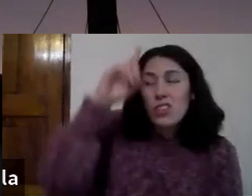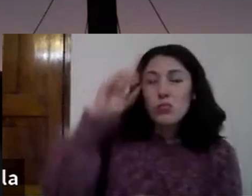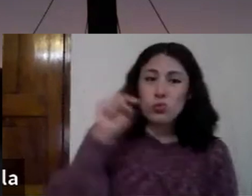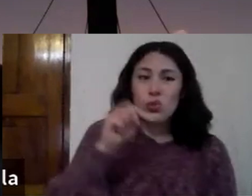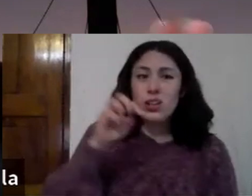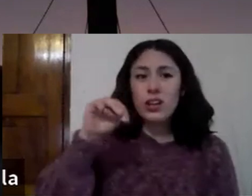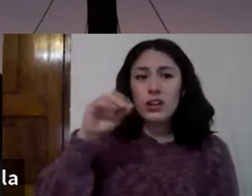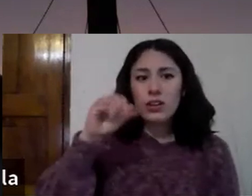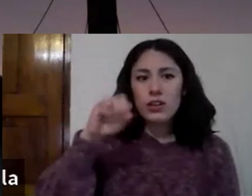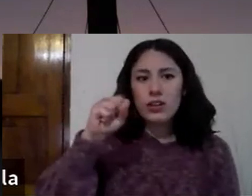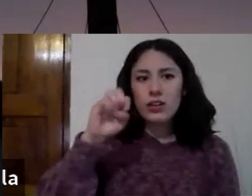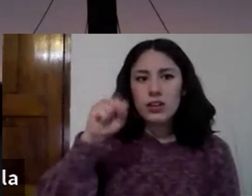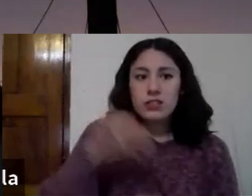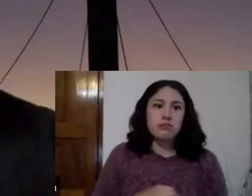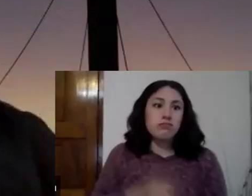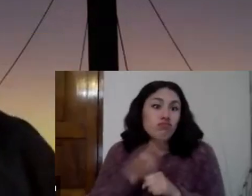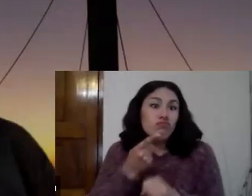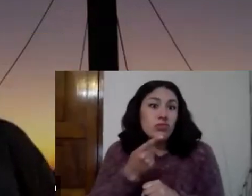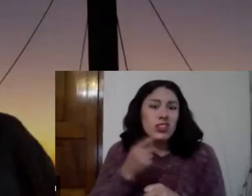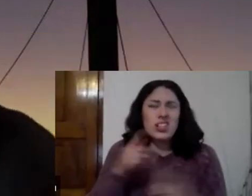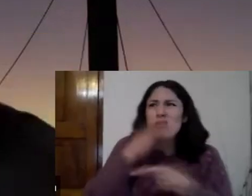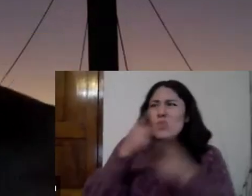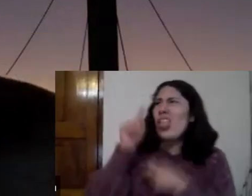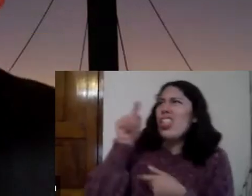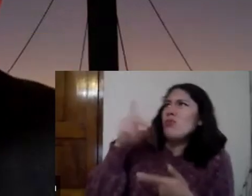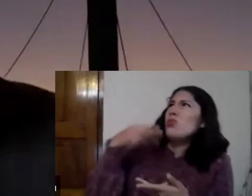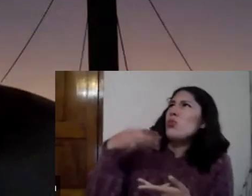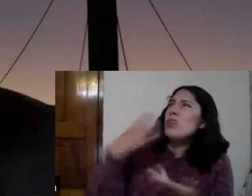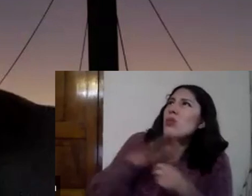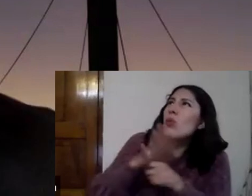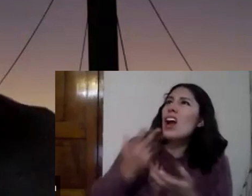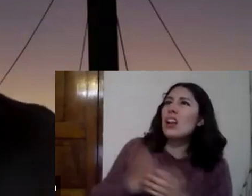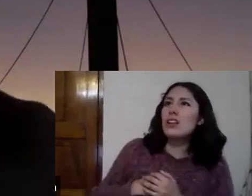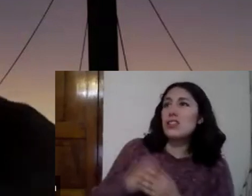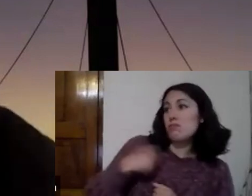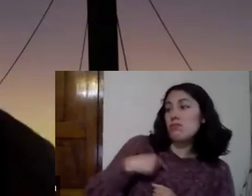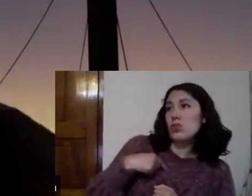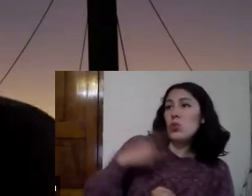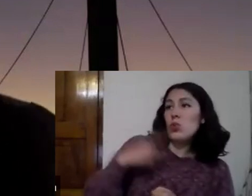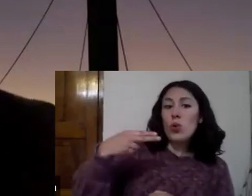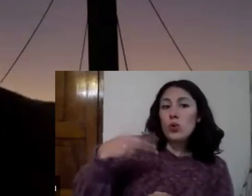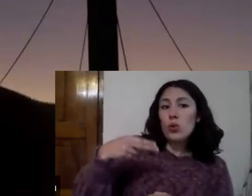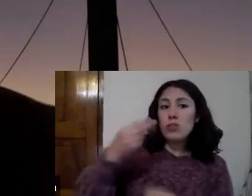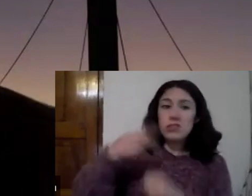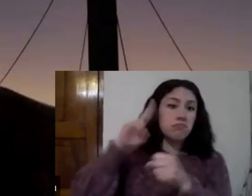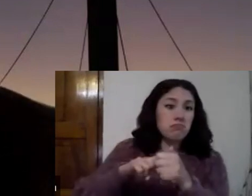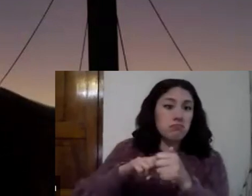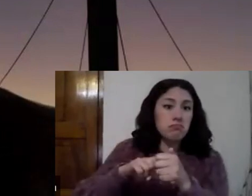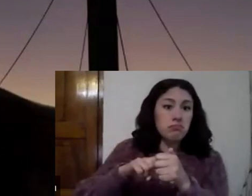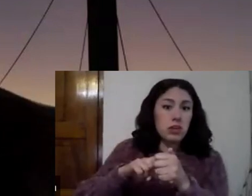Y Dios le dice, pues mira, yo no tengo un nombre ordinario como cualquier otro. Yo no soy como cualquier